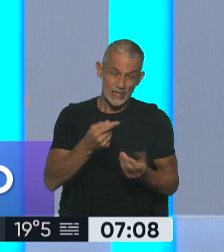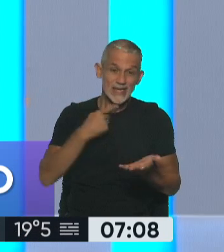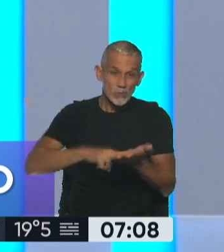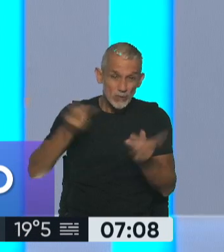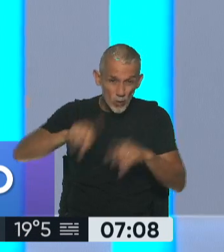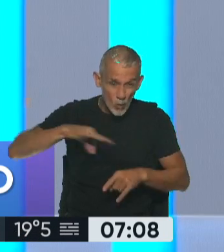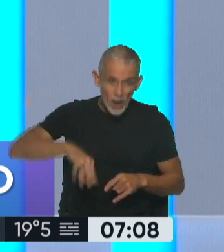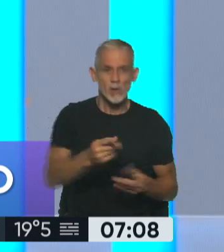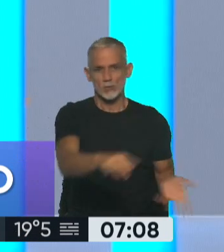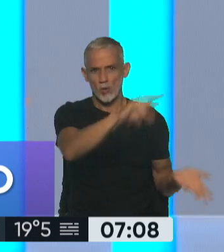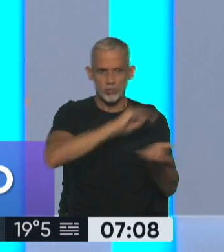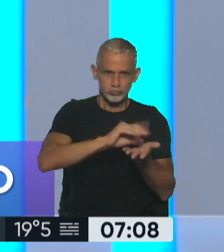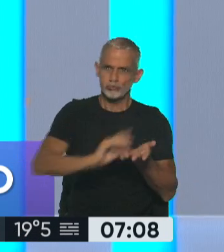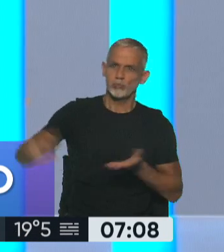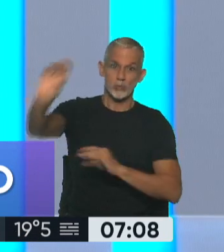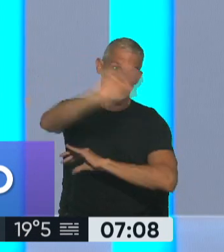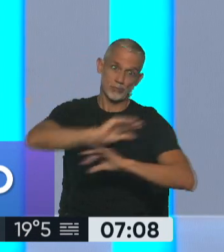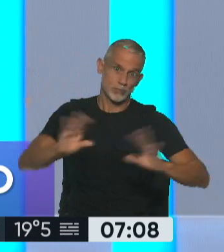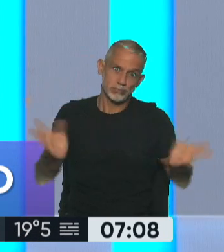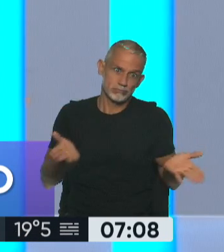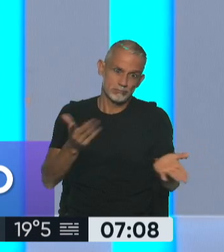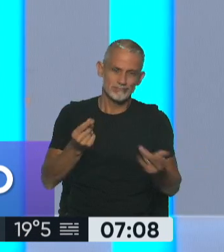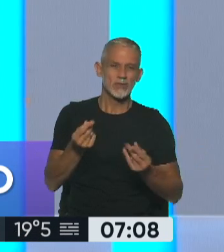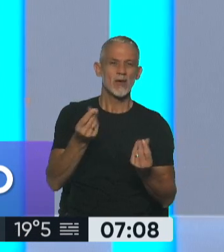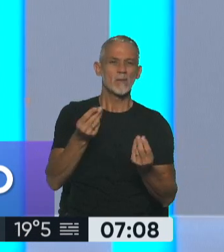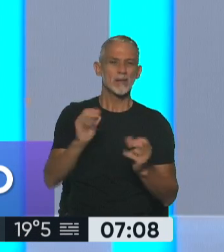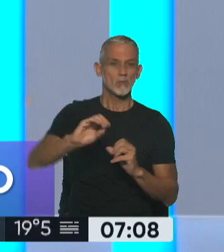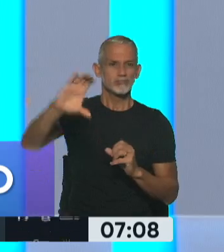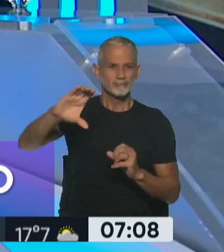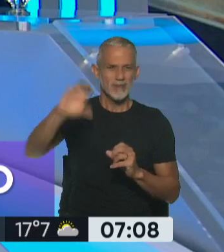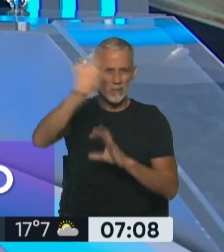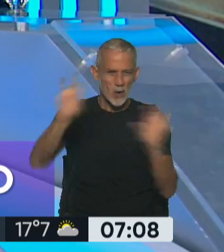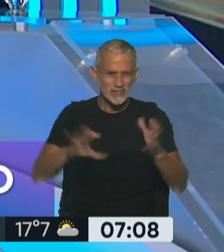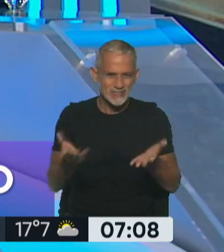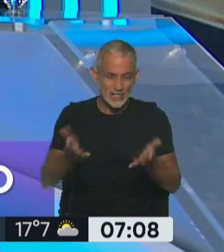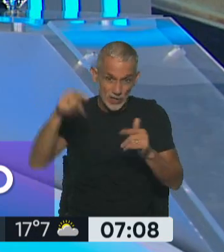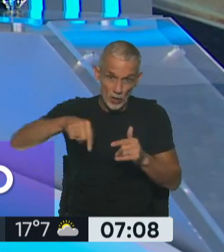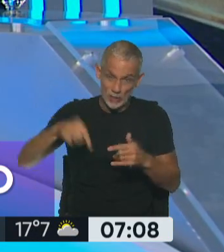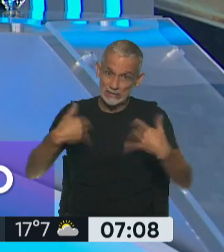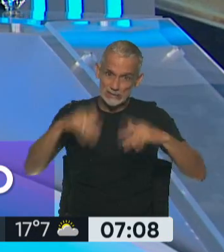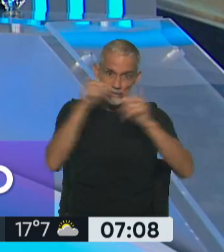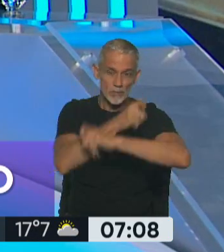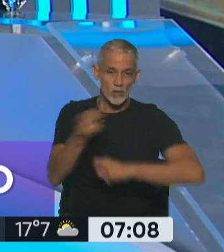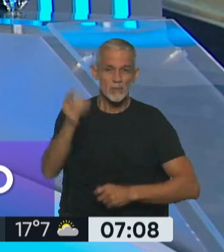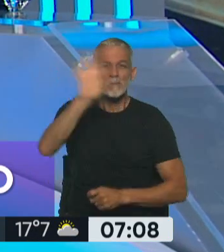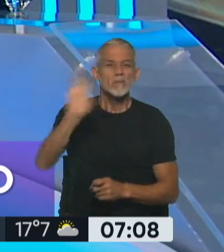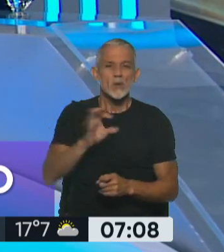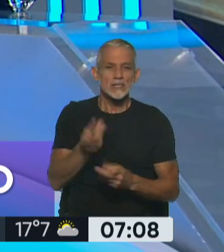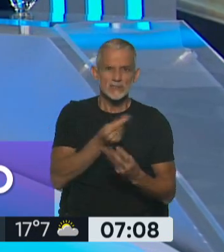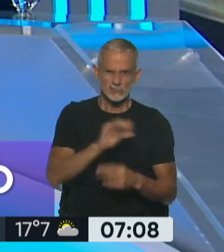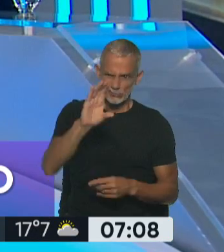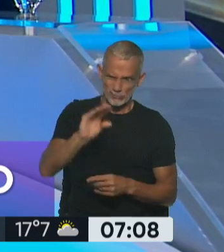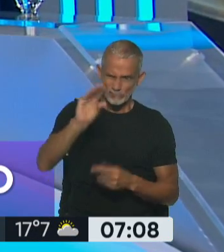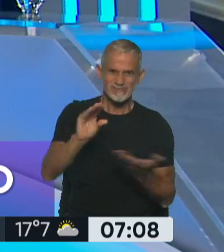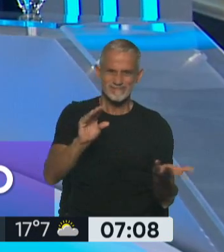manera automática aumentan los ingresos de las provincias, que es hoy el gran problema que está teniendo diferentes